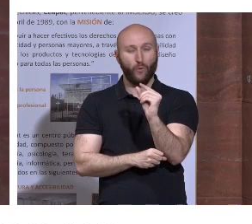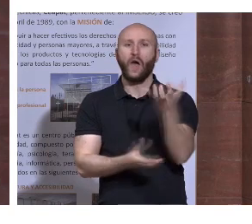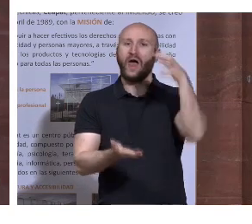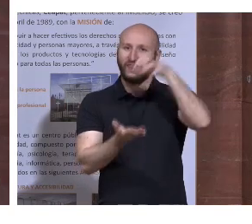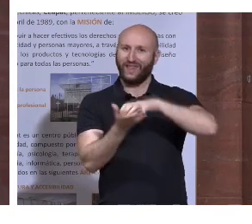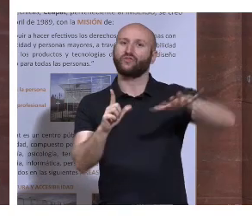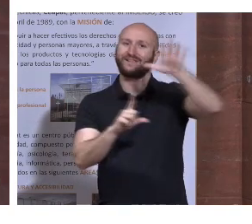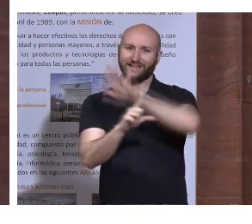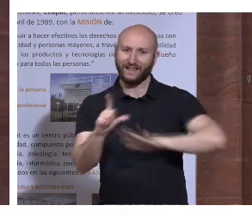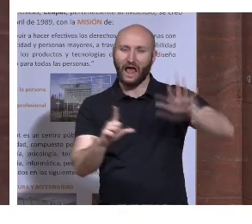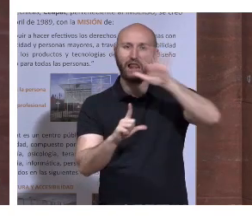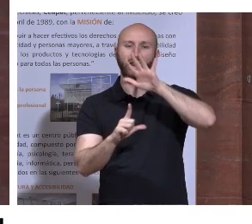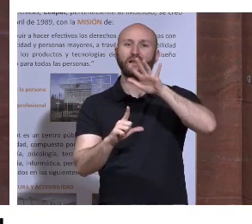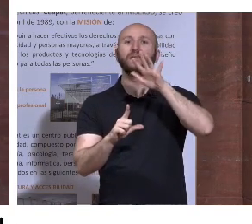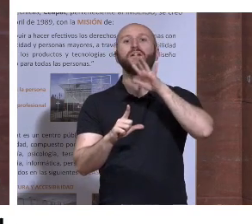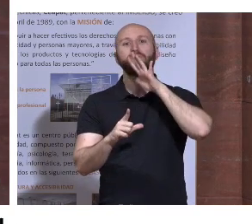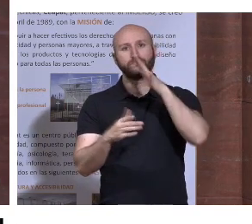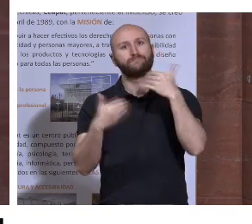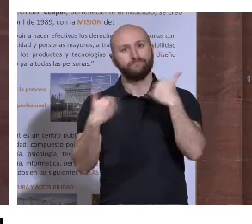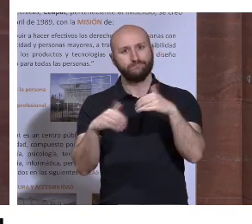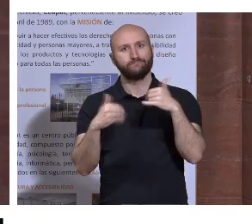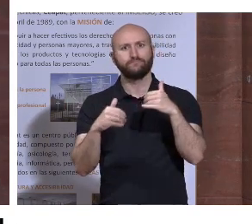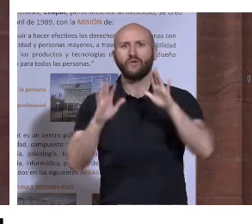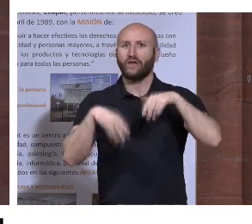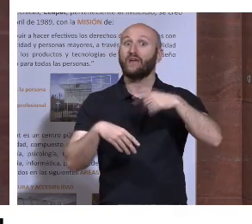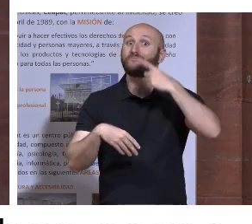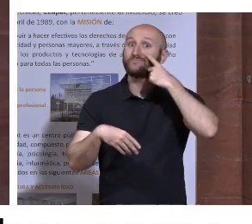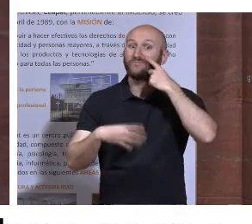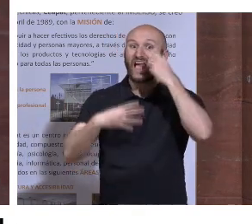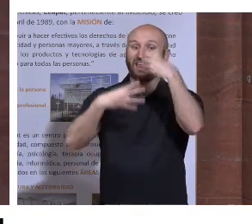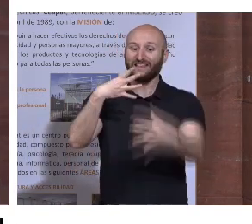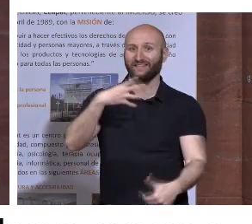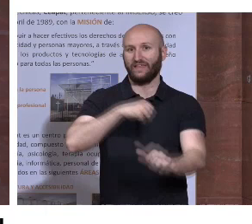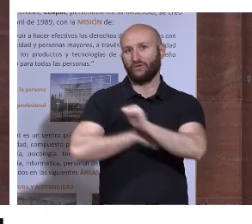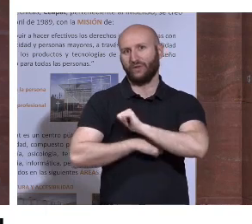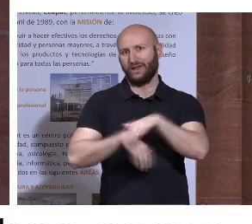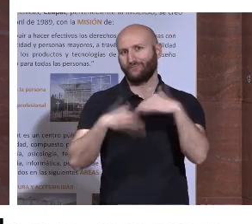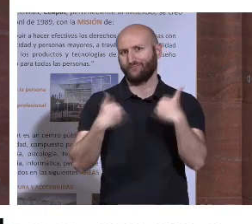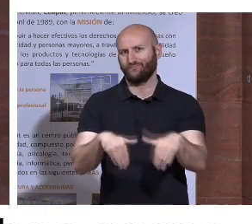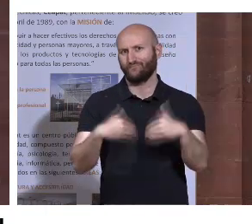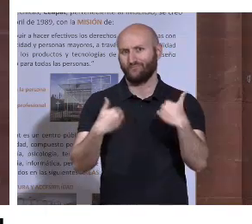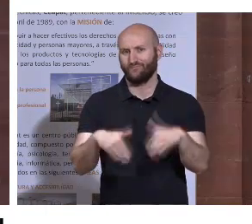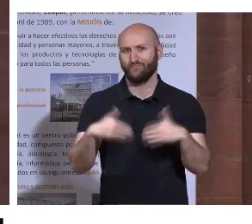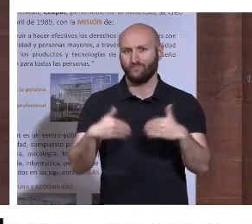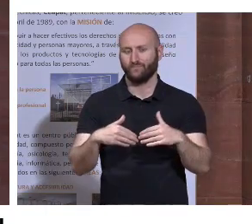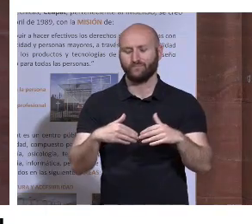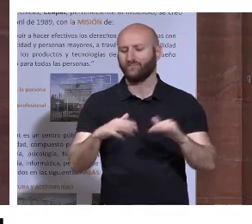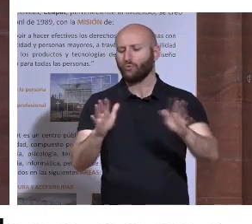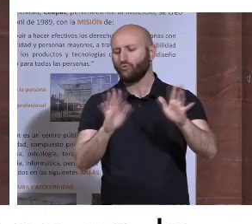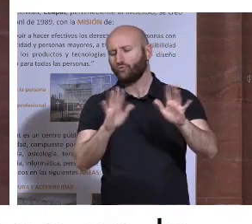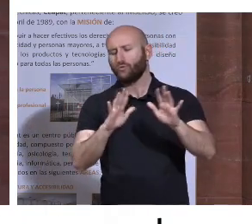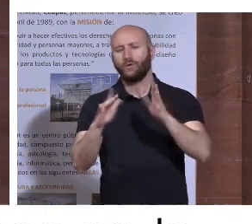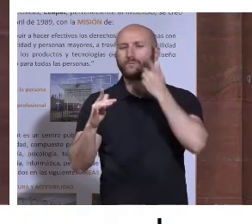con un ámbito muy, muy amplio. Y decían, es que fijaros en la lista de espera que tenéis, no sé qué, no nos vamos a centrar en esto, vamos a